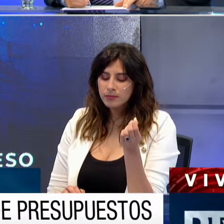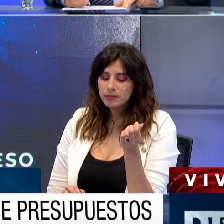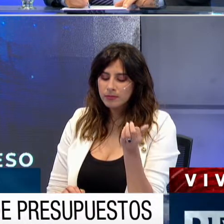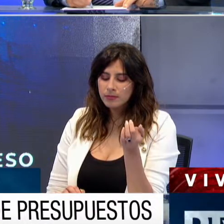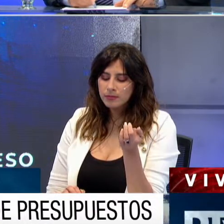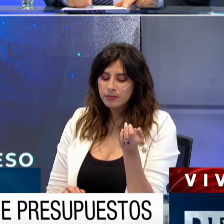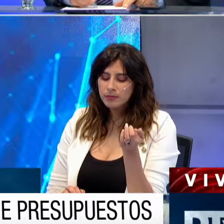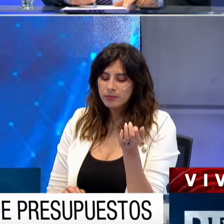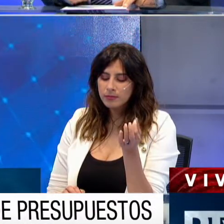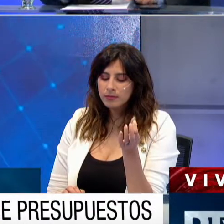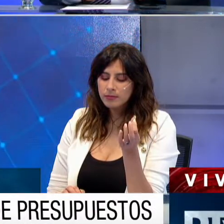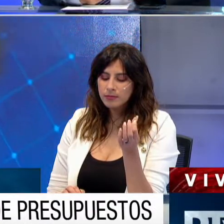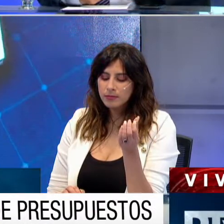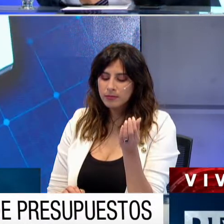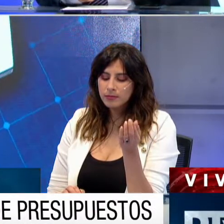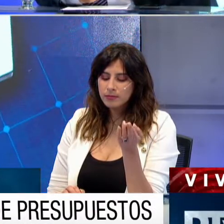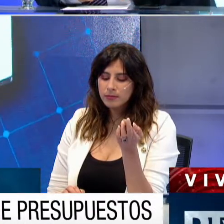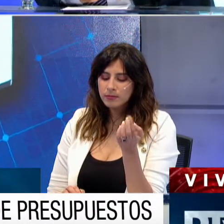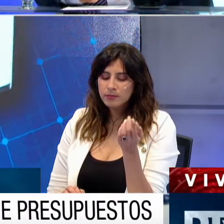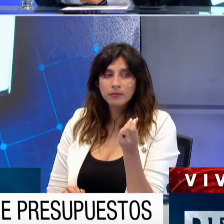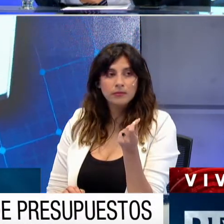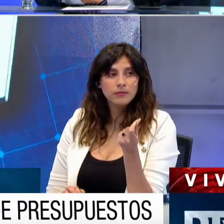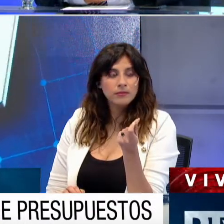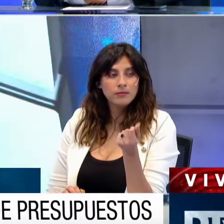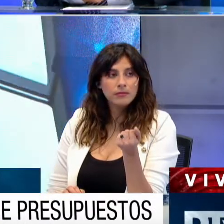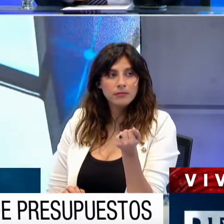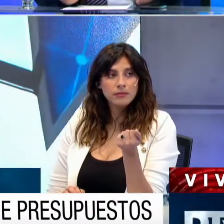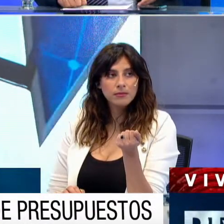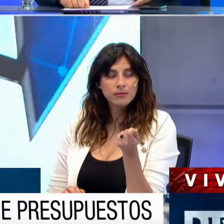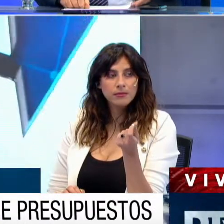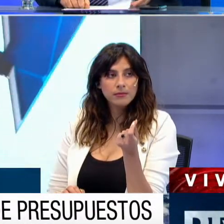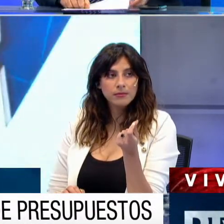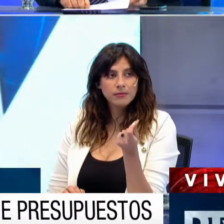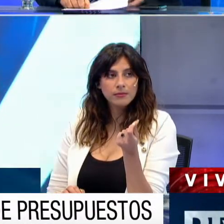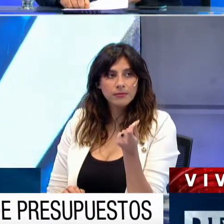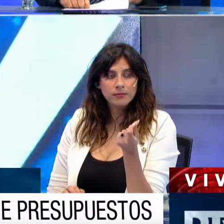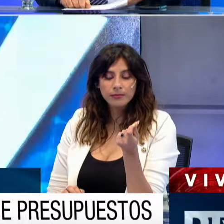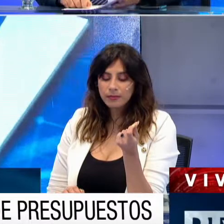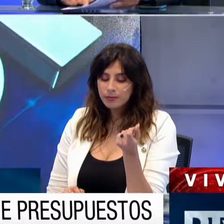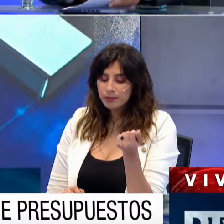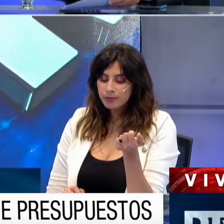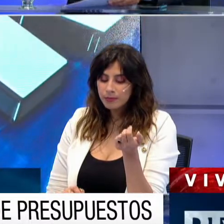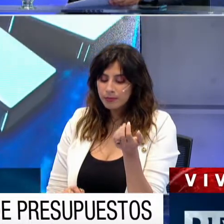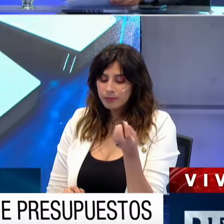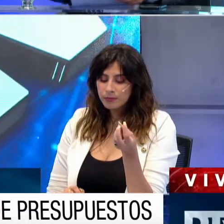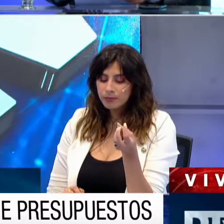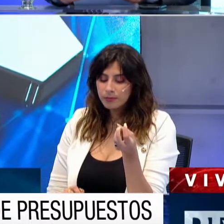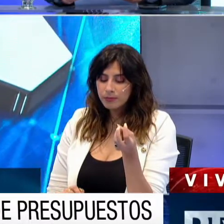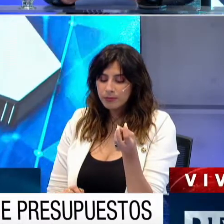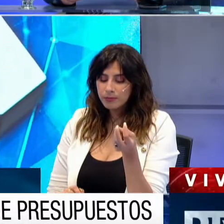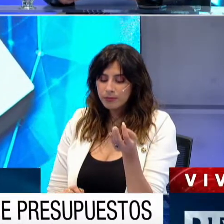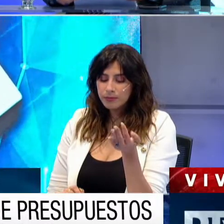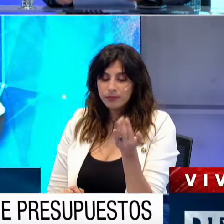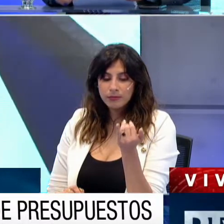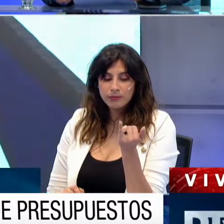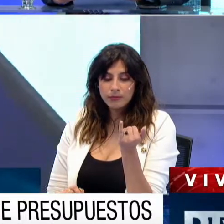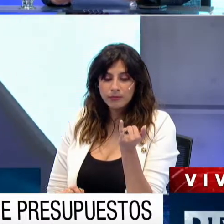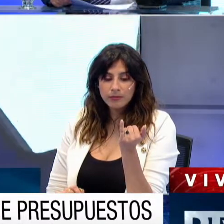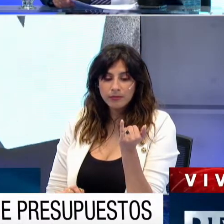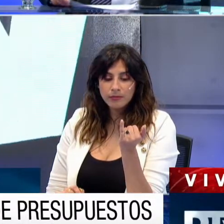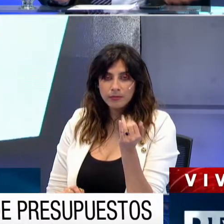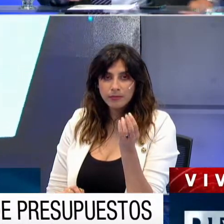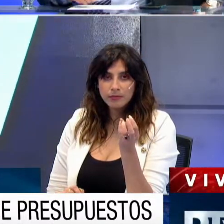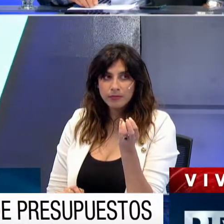creo que es el 48 de la ley de tránsito, en donde justamente se declarará justamente que será alcohol